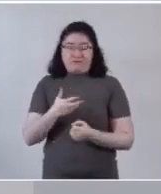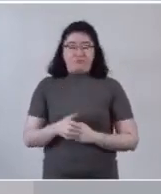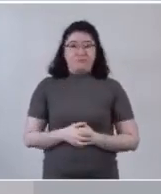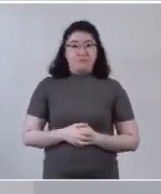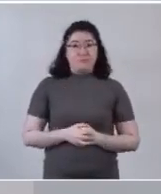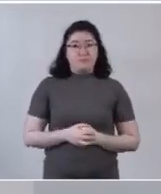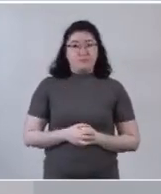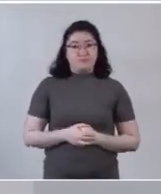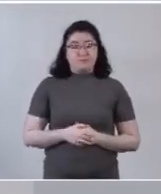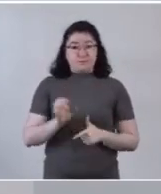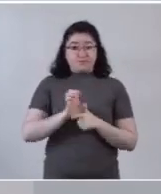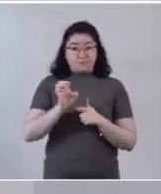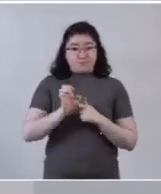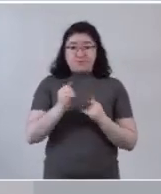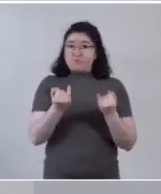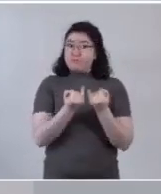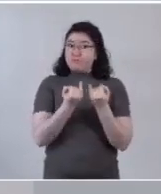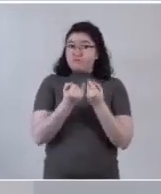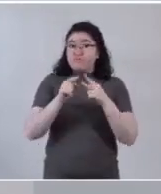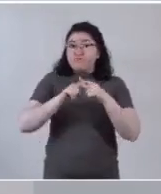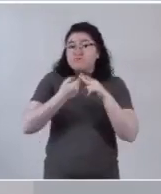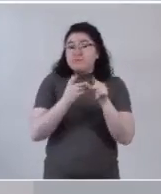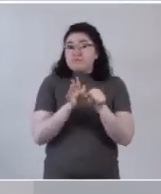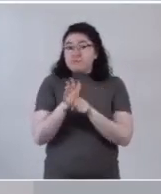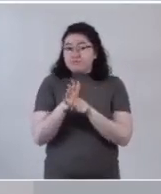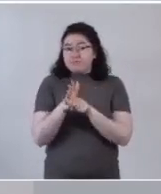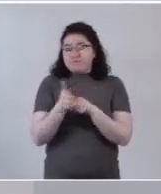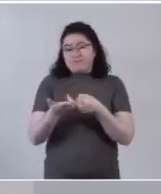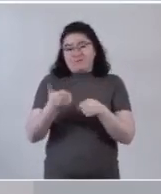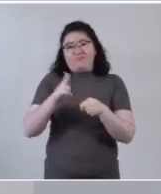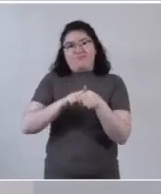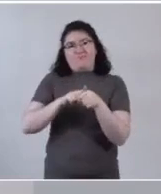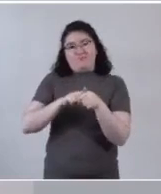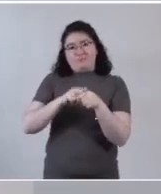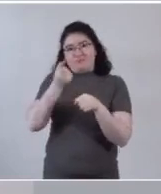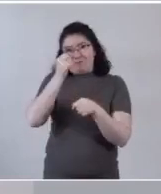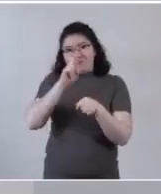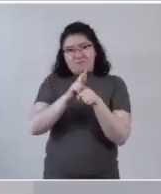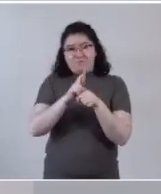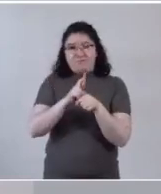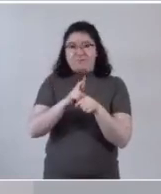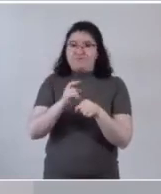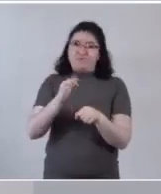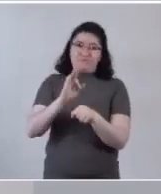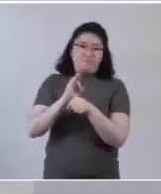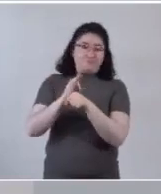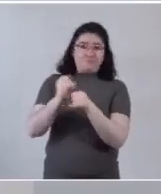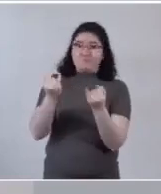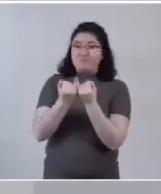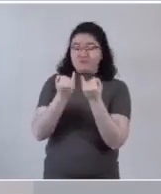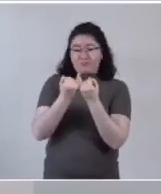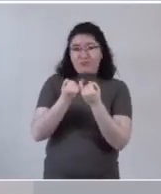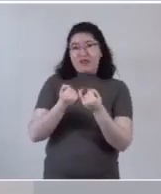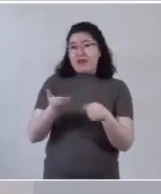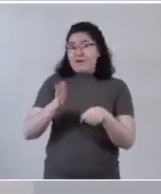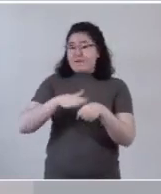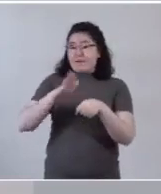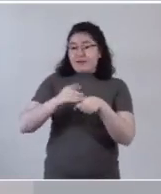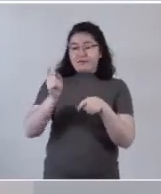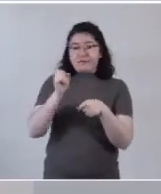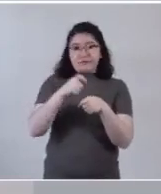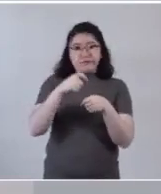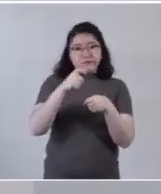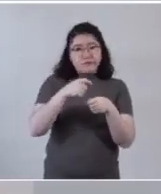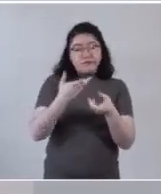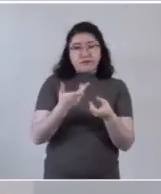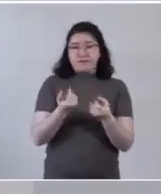pacientes. Entonces, se abre también un hospital de la Secretaría de la Defensa, se van a ir abriendo más y en el caso de la Secretaría de